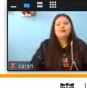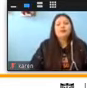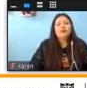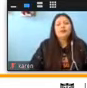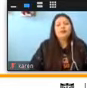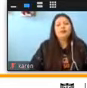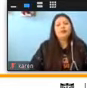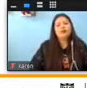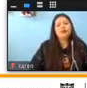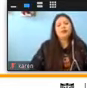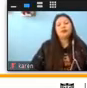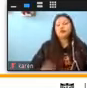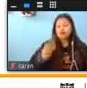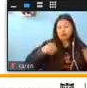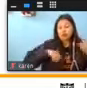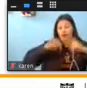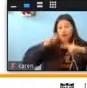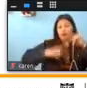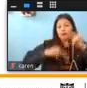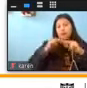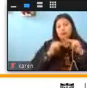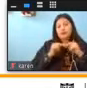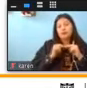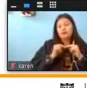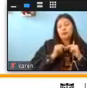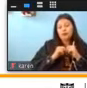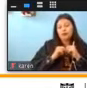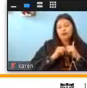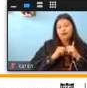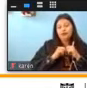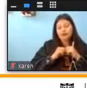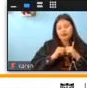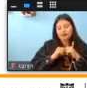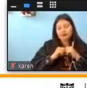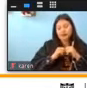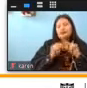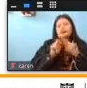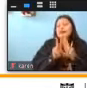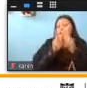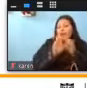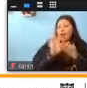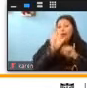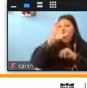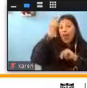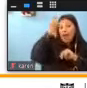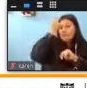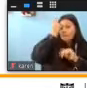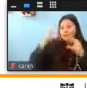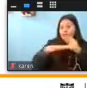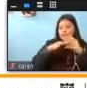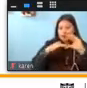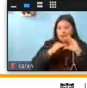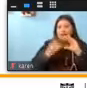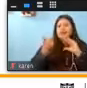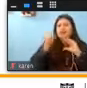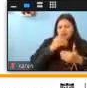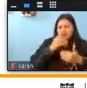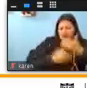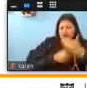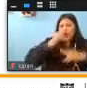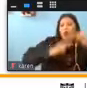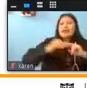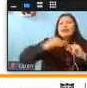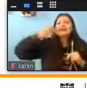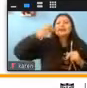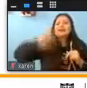en el eje lo construimos, el tema de que estas memorias ambientales también se construyen siempre